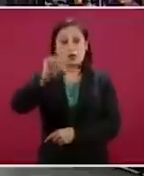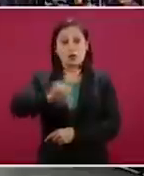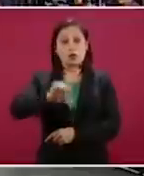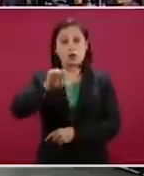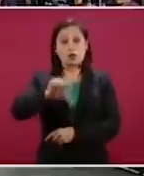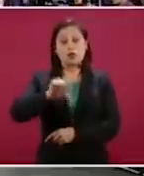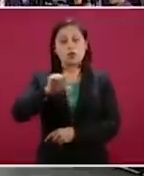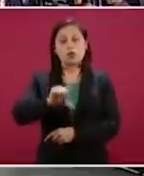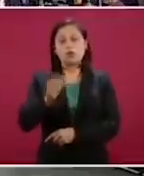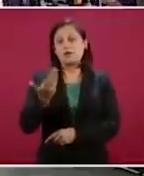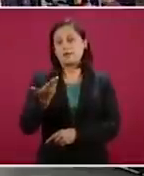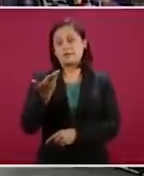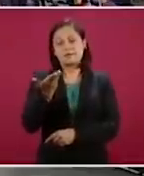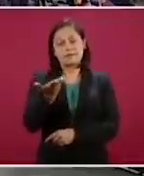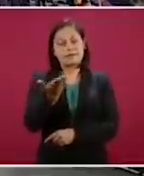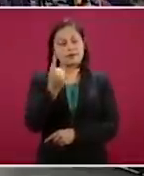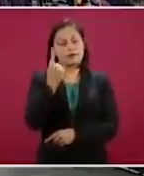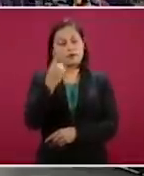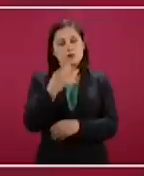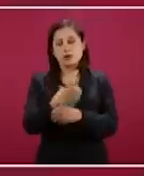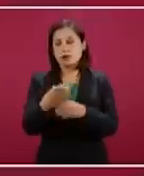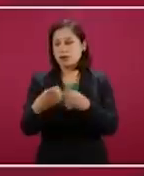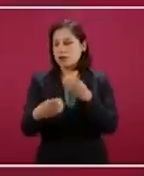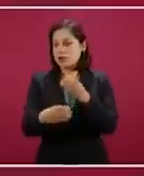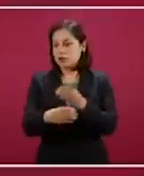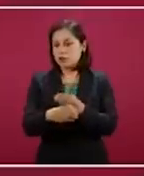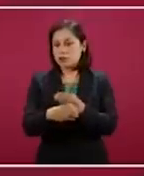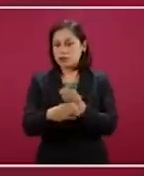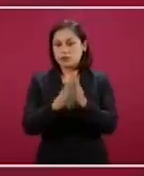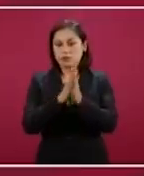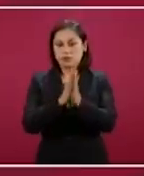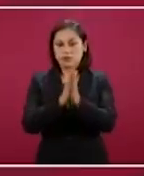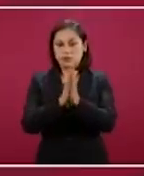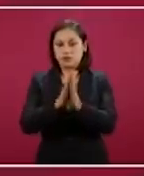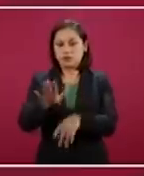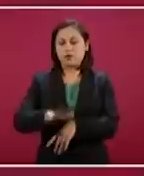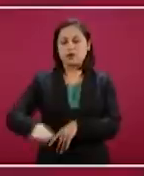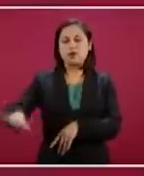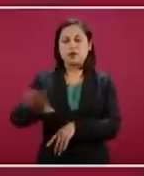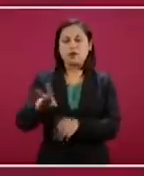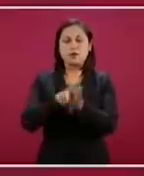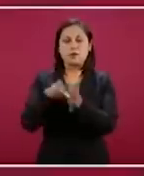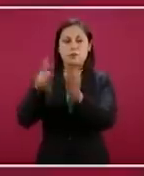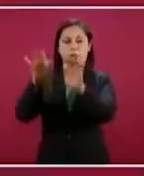petición muy especial a los representantes de los medios,